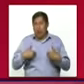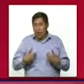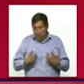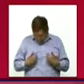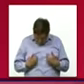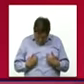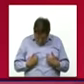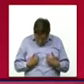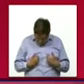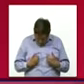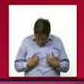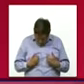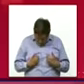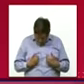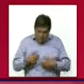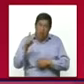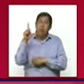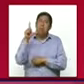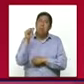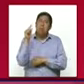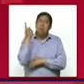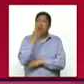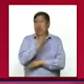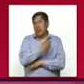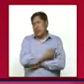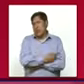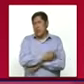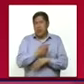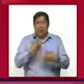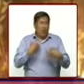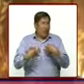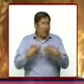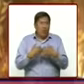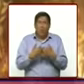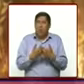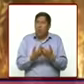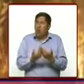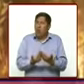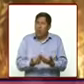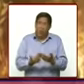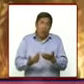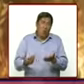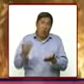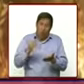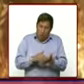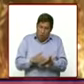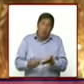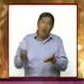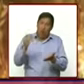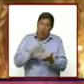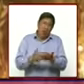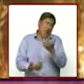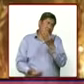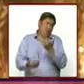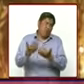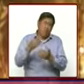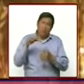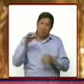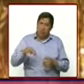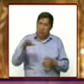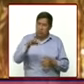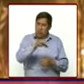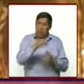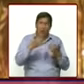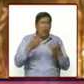más de 20 días que están batallando y no se explican cómo continúan reactivándose los incendios en aquellos